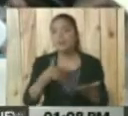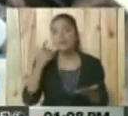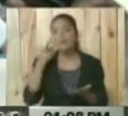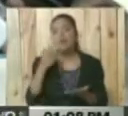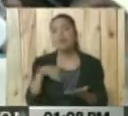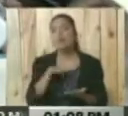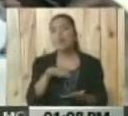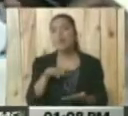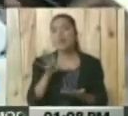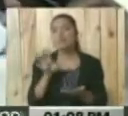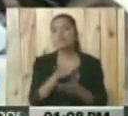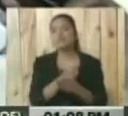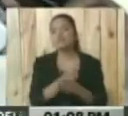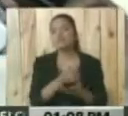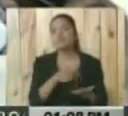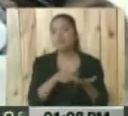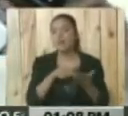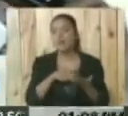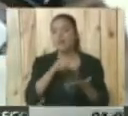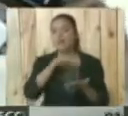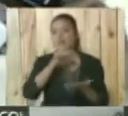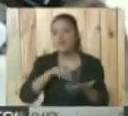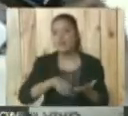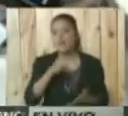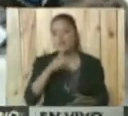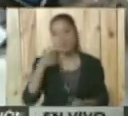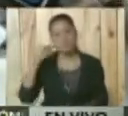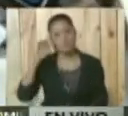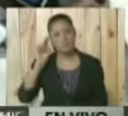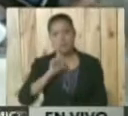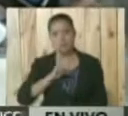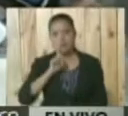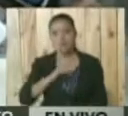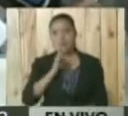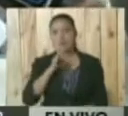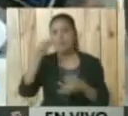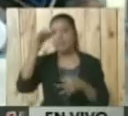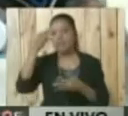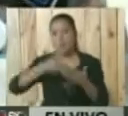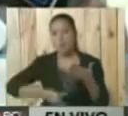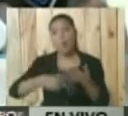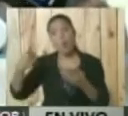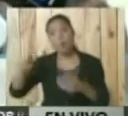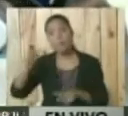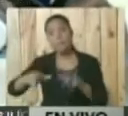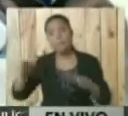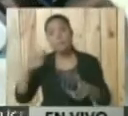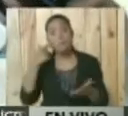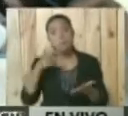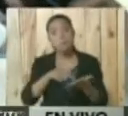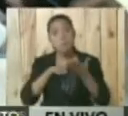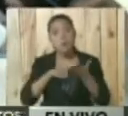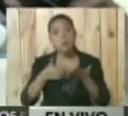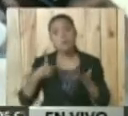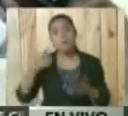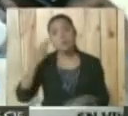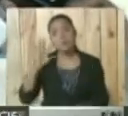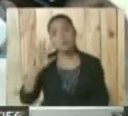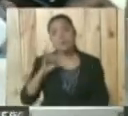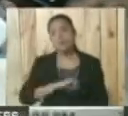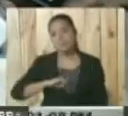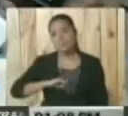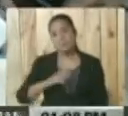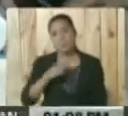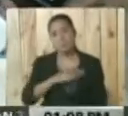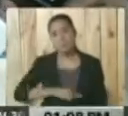fue recolectada esa información falsa, quiero ver qué página fue, quiero ver qué otras personas aparecen ahí, porque para mí esto es una raya moral